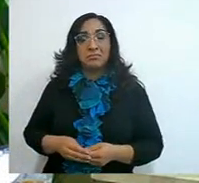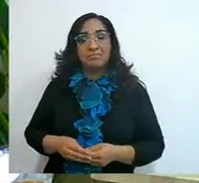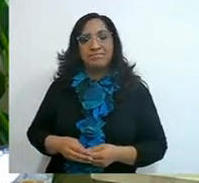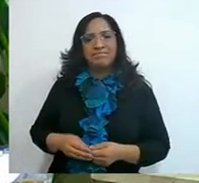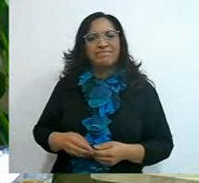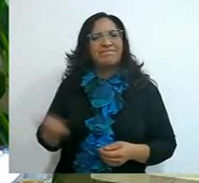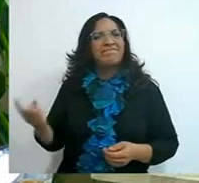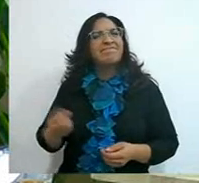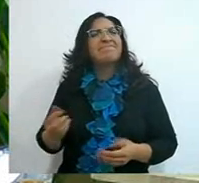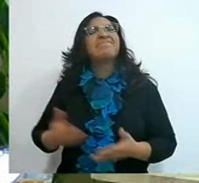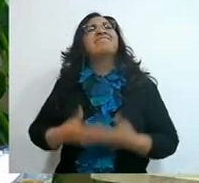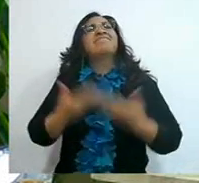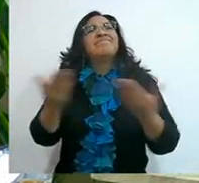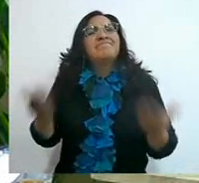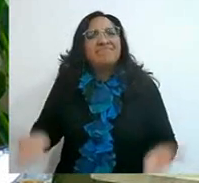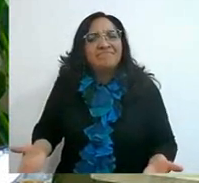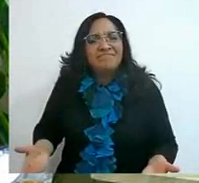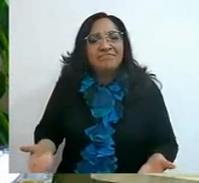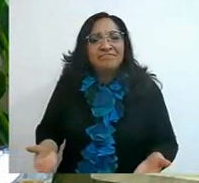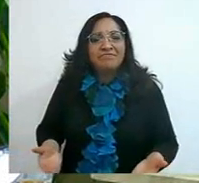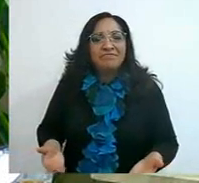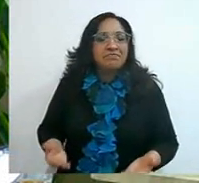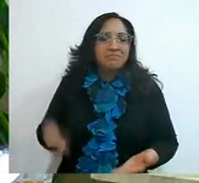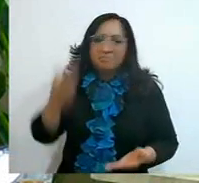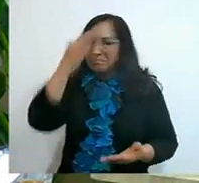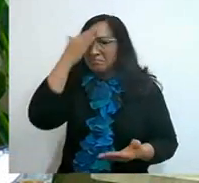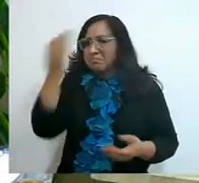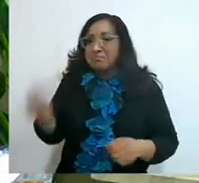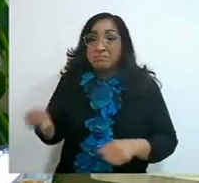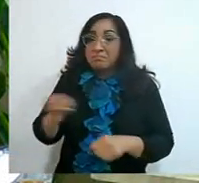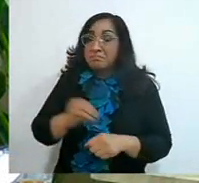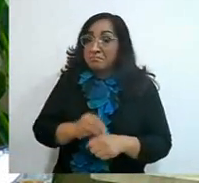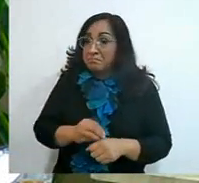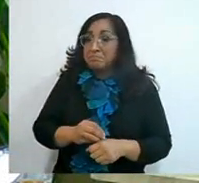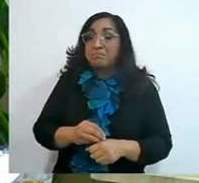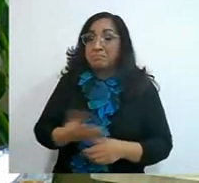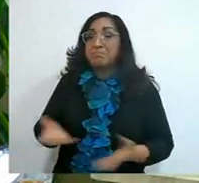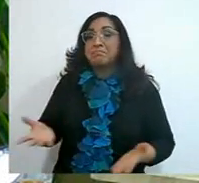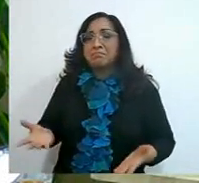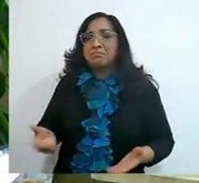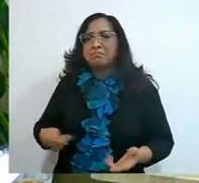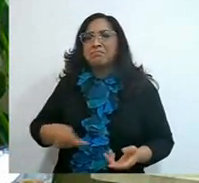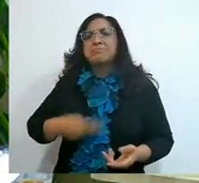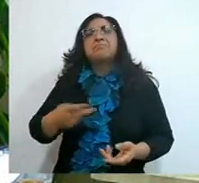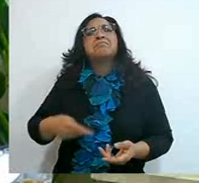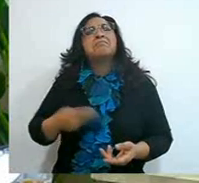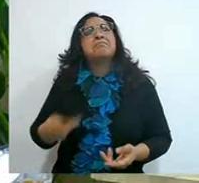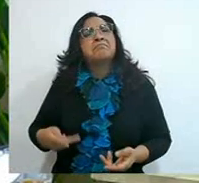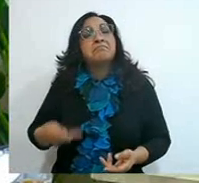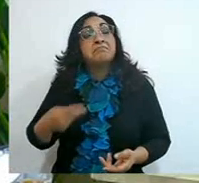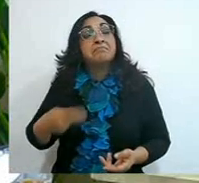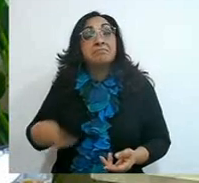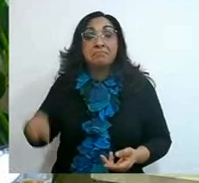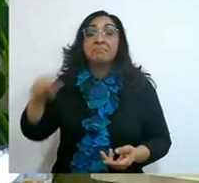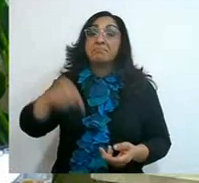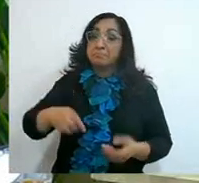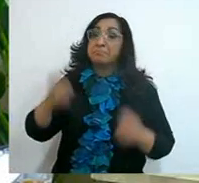¿Qué se haría? No nos vamos a poner a investigar. Pero ahí está.